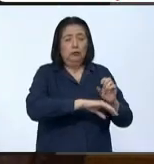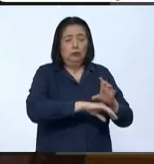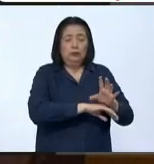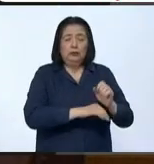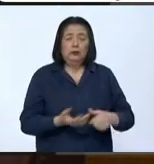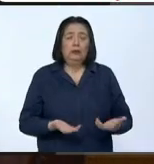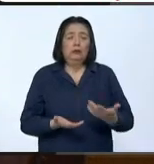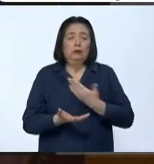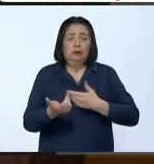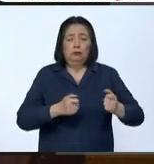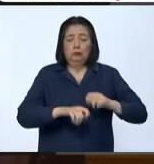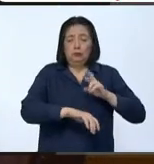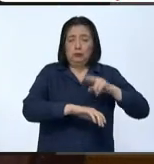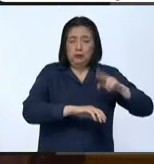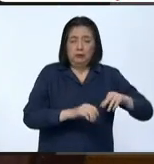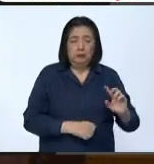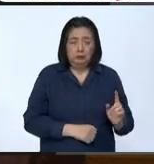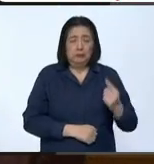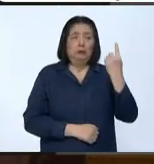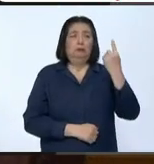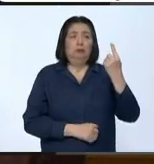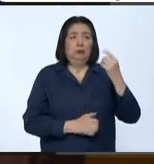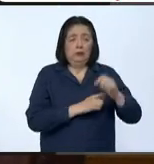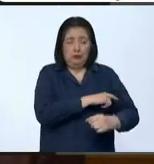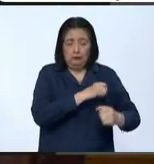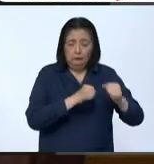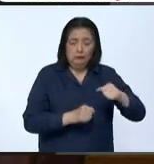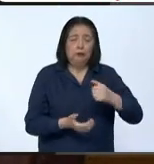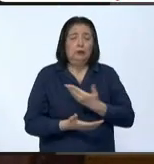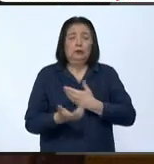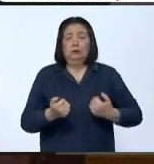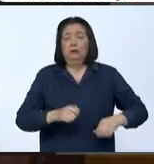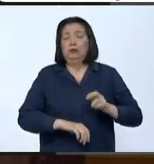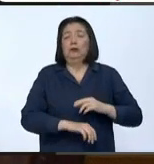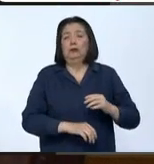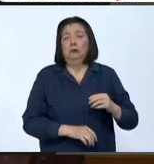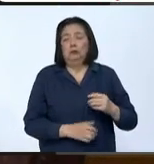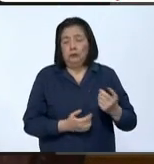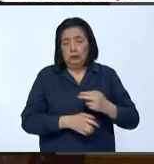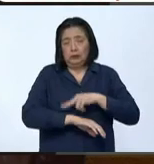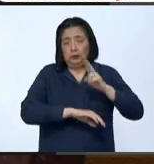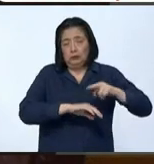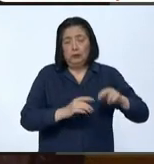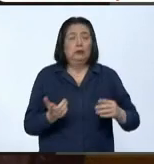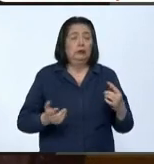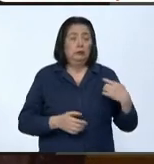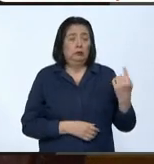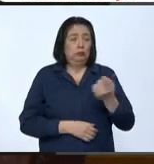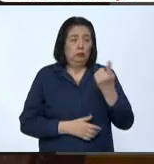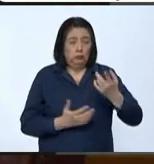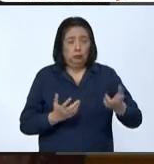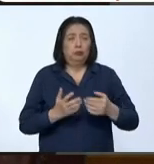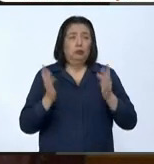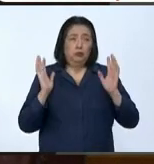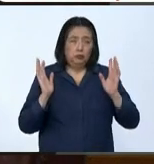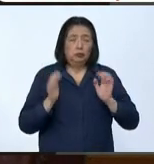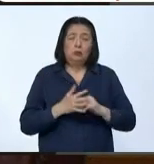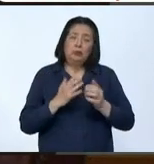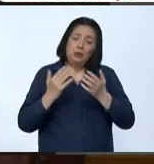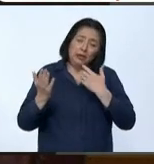regional primer esfuerzo del gobierno nacional y gobierno regionales para no solamente por